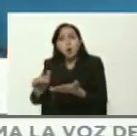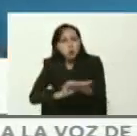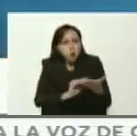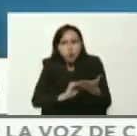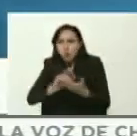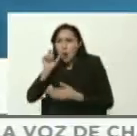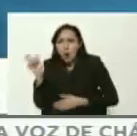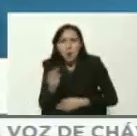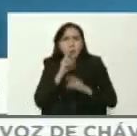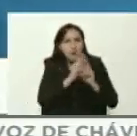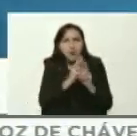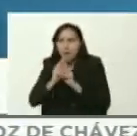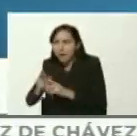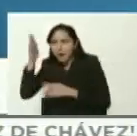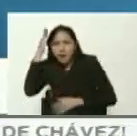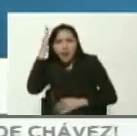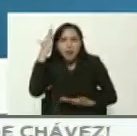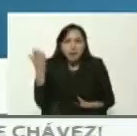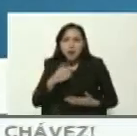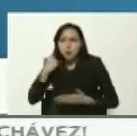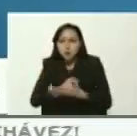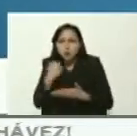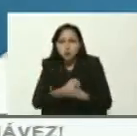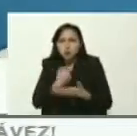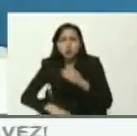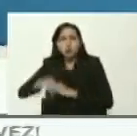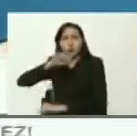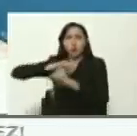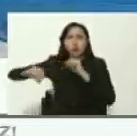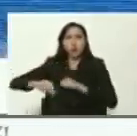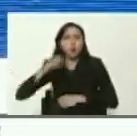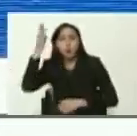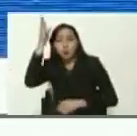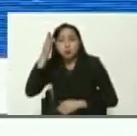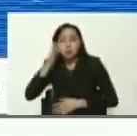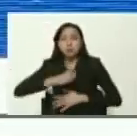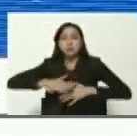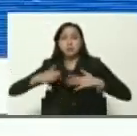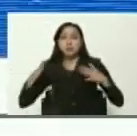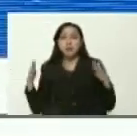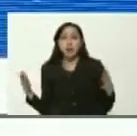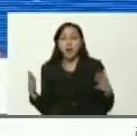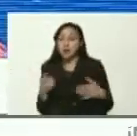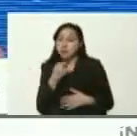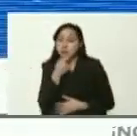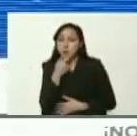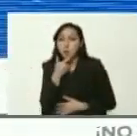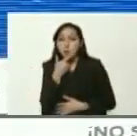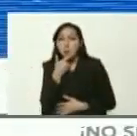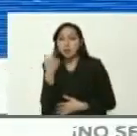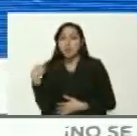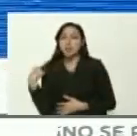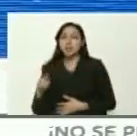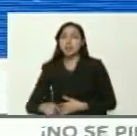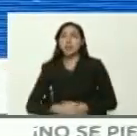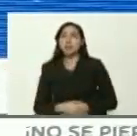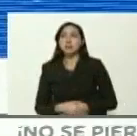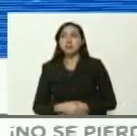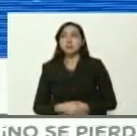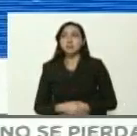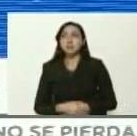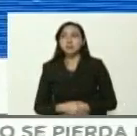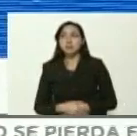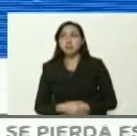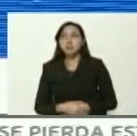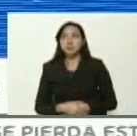pare respuesta, como resiste. Qué conciencia tan grande y tan hermosa tienen. Y el